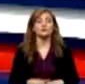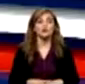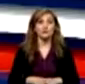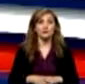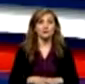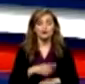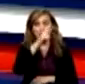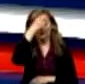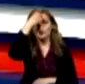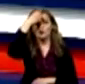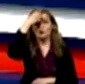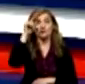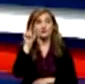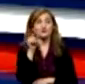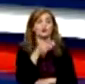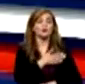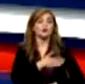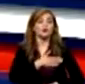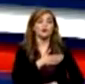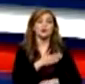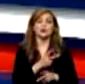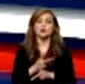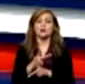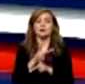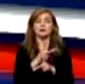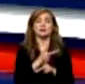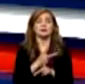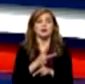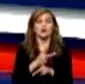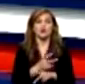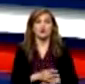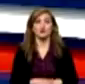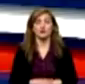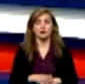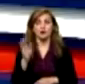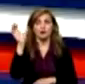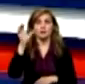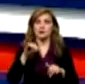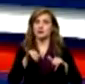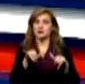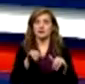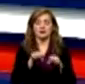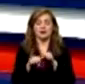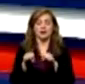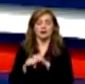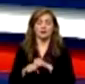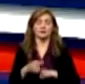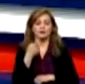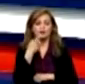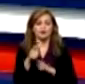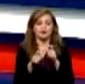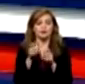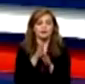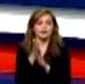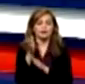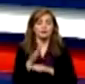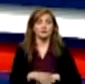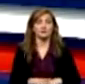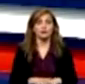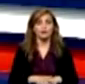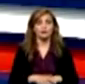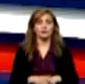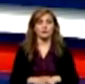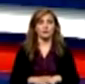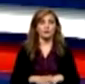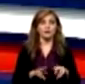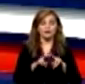desde Rumiñahui. Por favor, mucha precaución porque el clima va a continuar de la misma manera, según los expertos. Son varias manifestaciones que nos